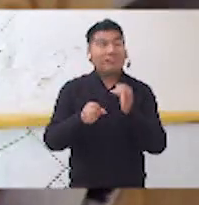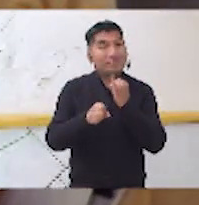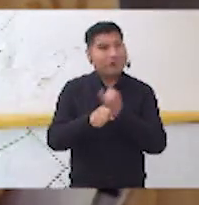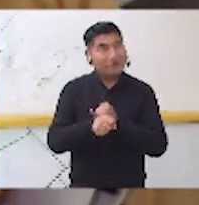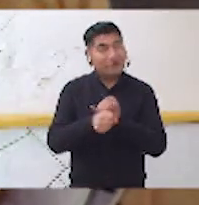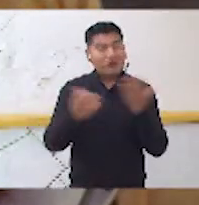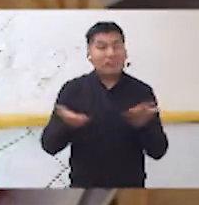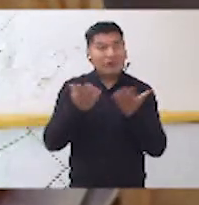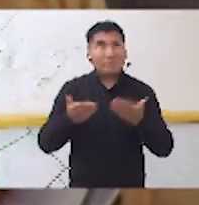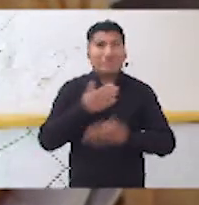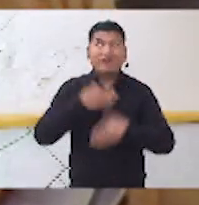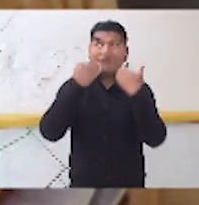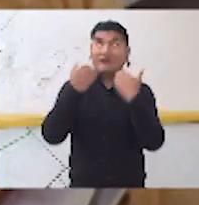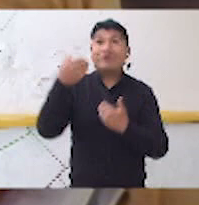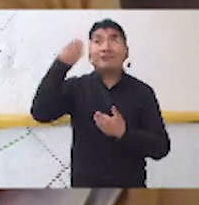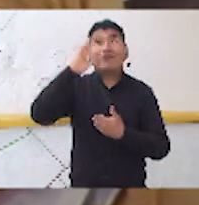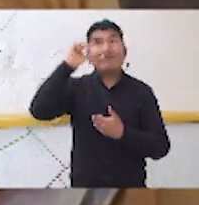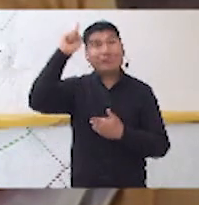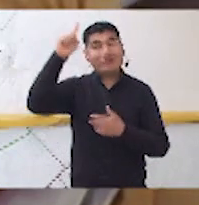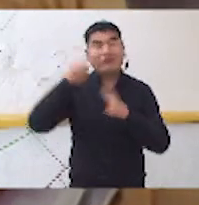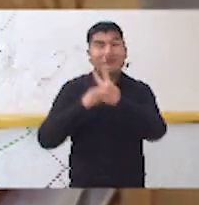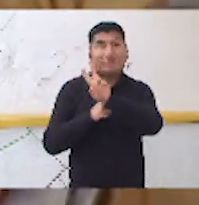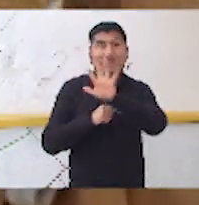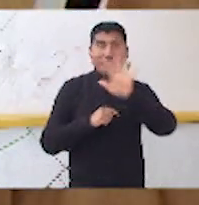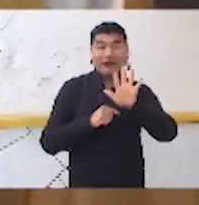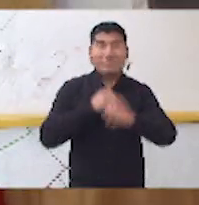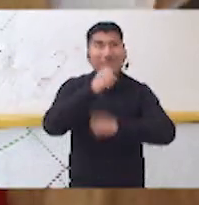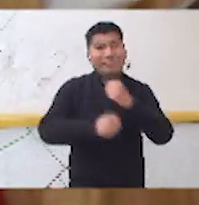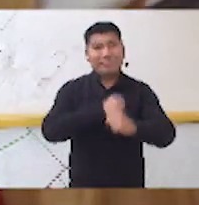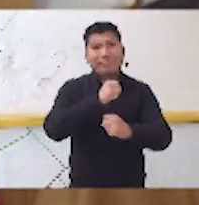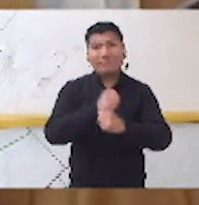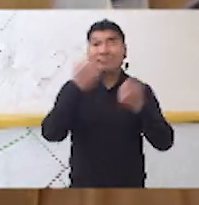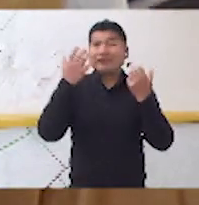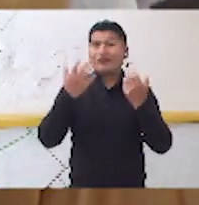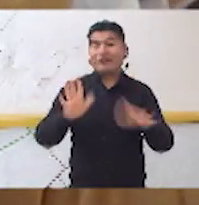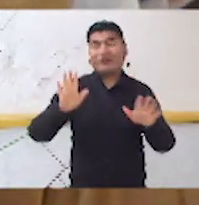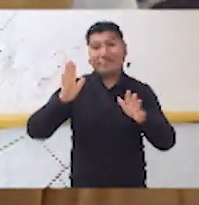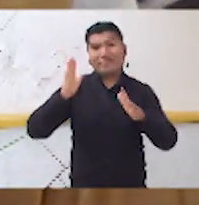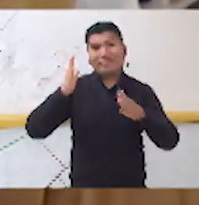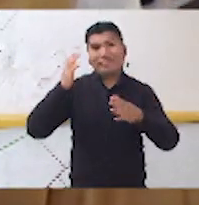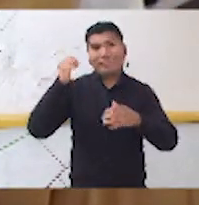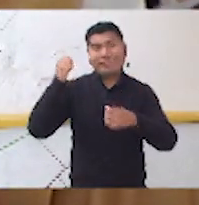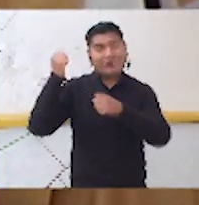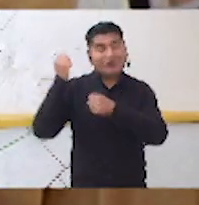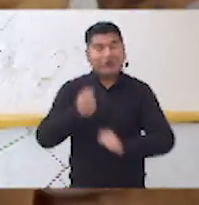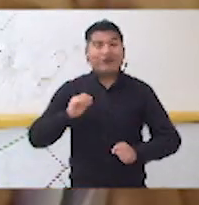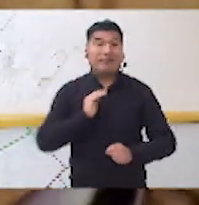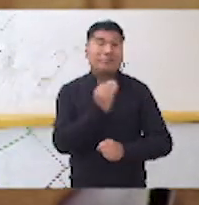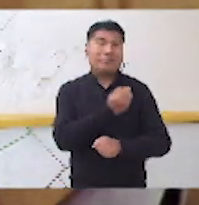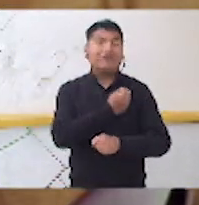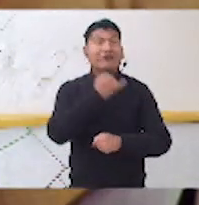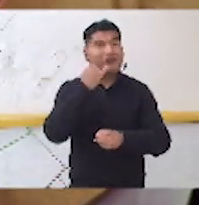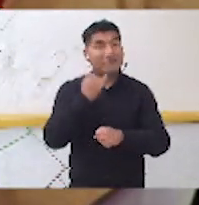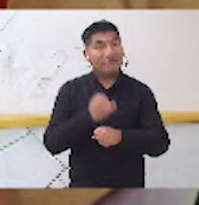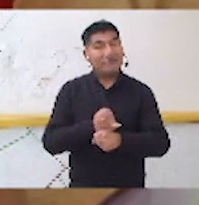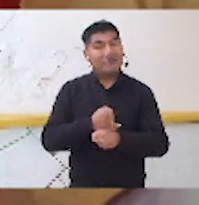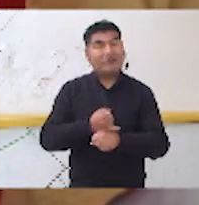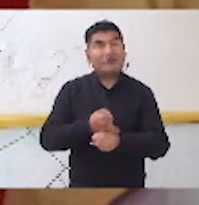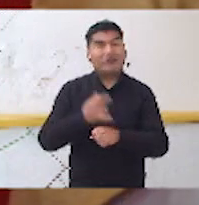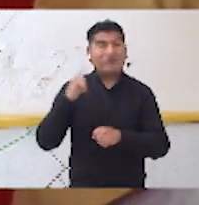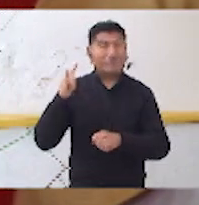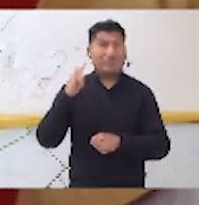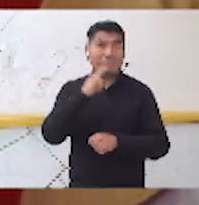le damos gracias a Dios por los 25 años de constitución de nuestra Iglesia